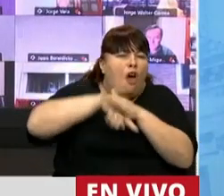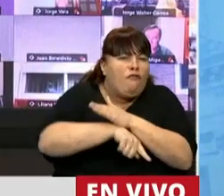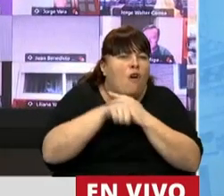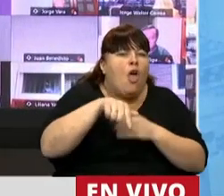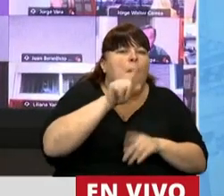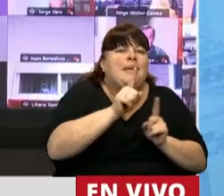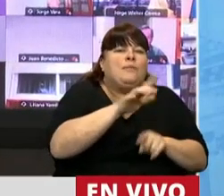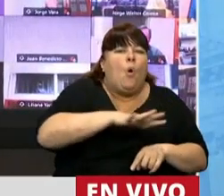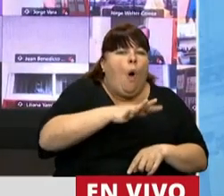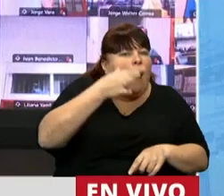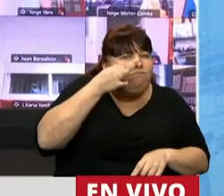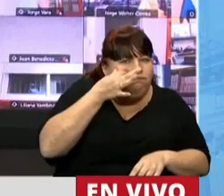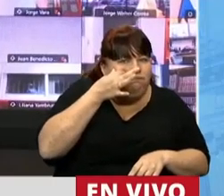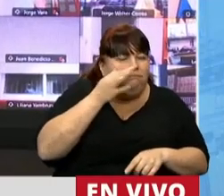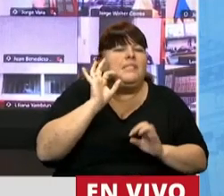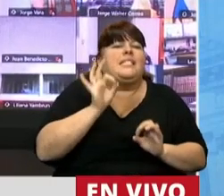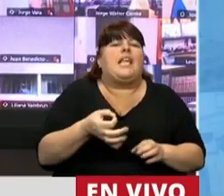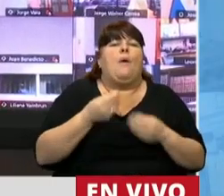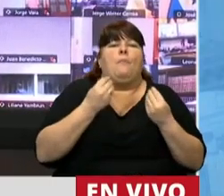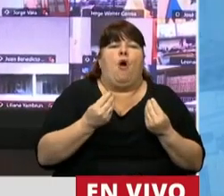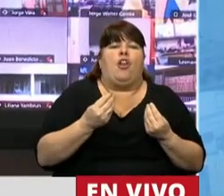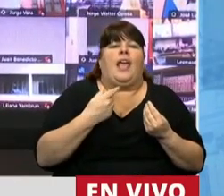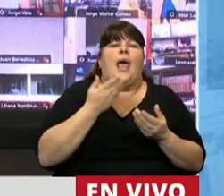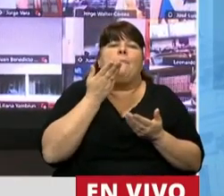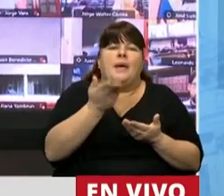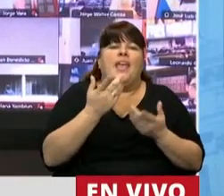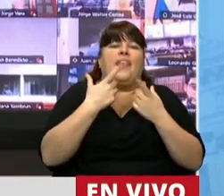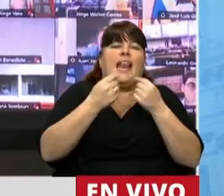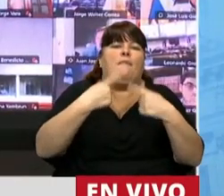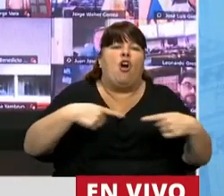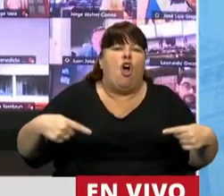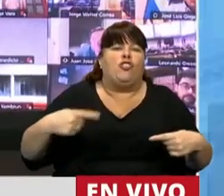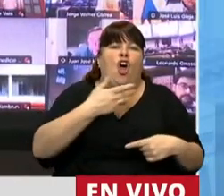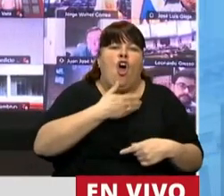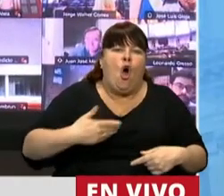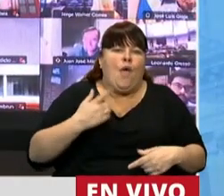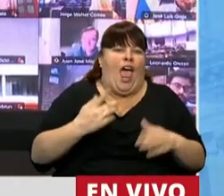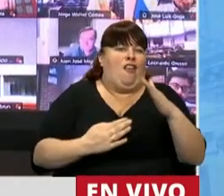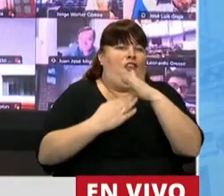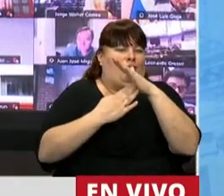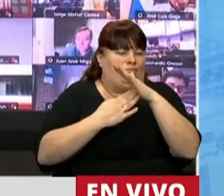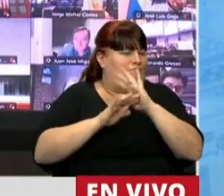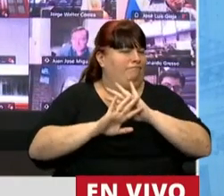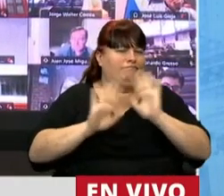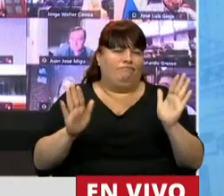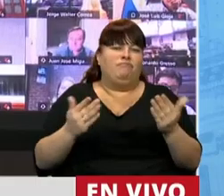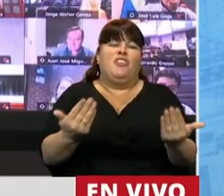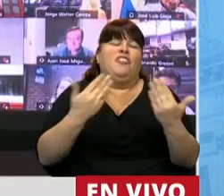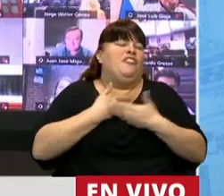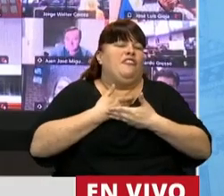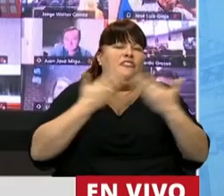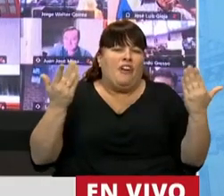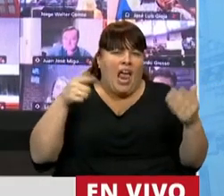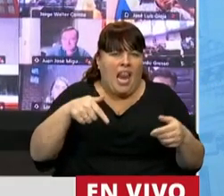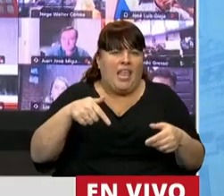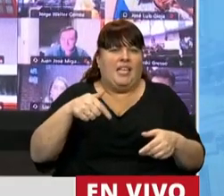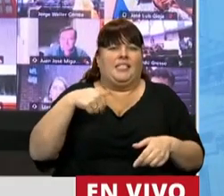situ y el saber por qué demandamos determinadas cuestiones a este gobierno central. Así que nada, la felicidad de